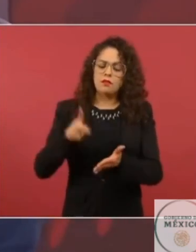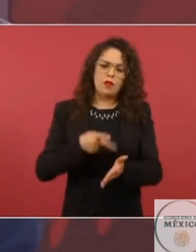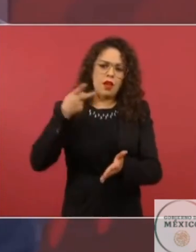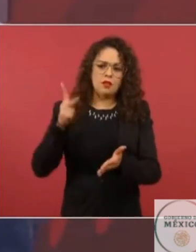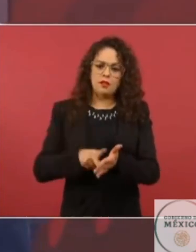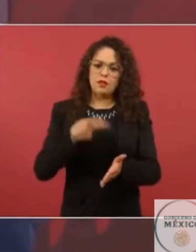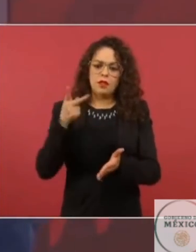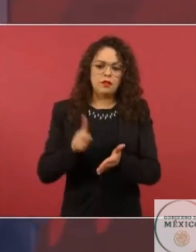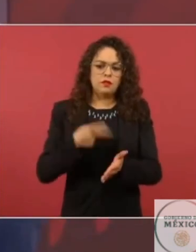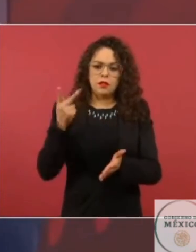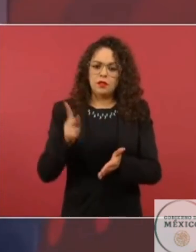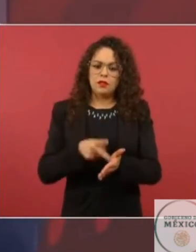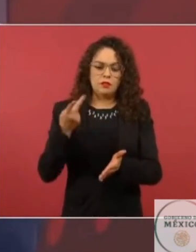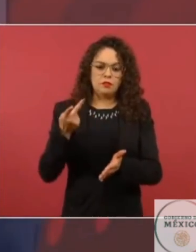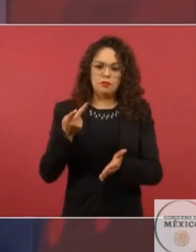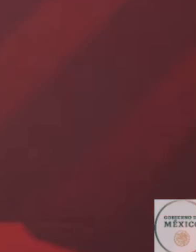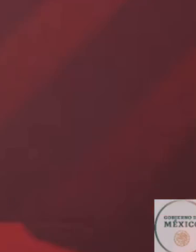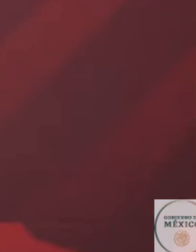La prueba